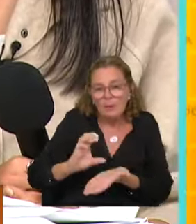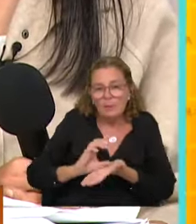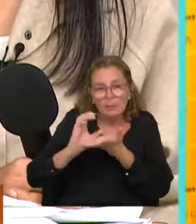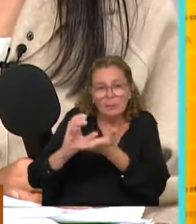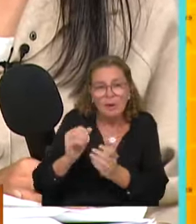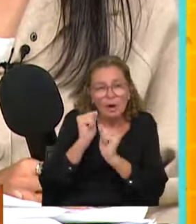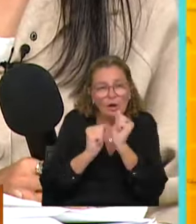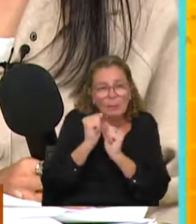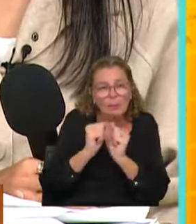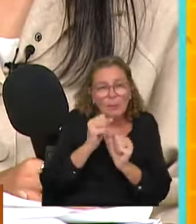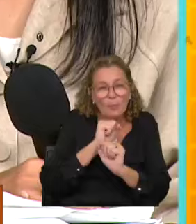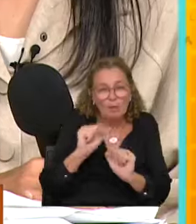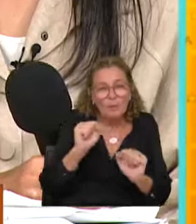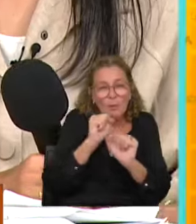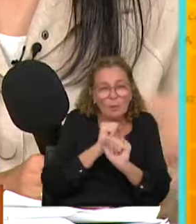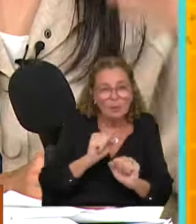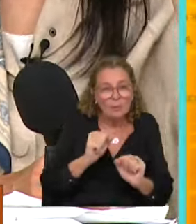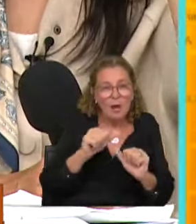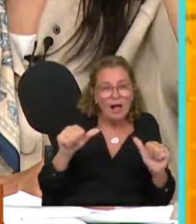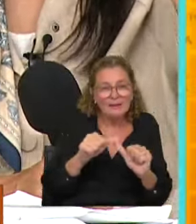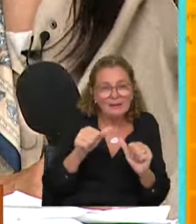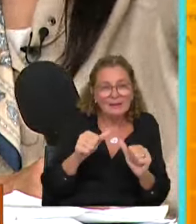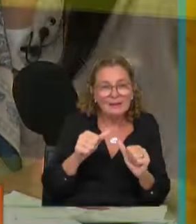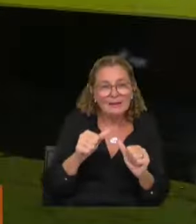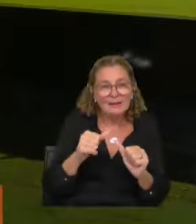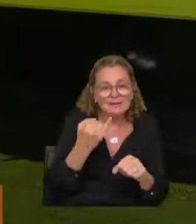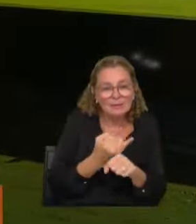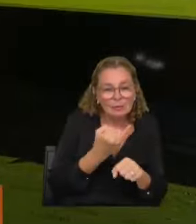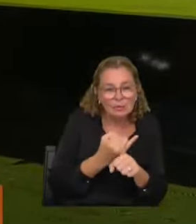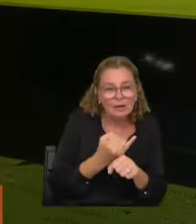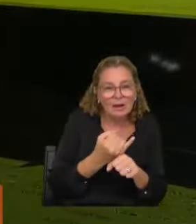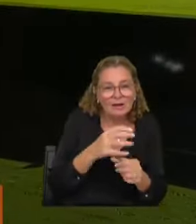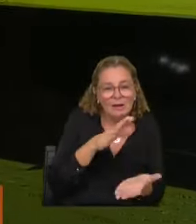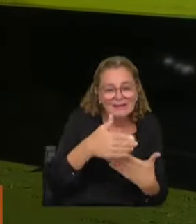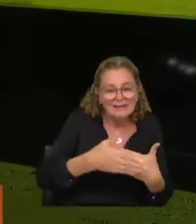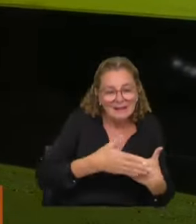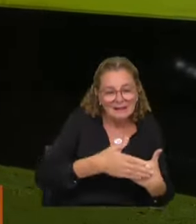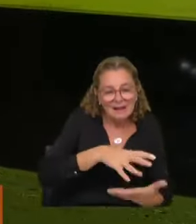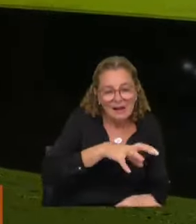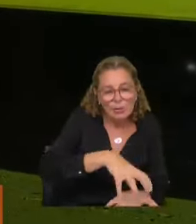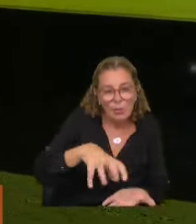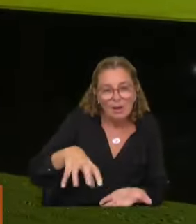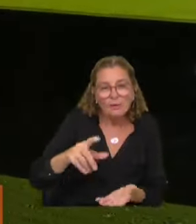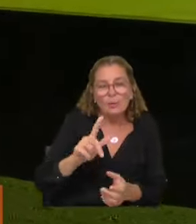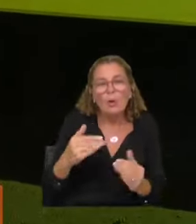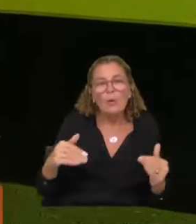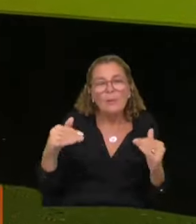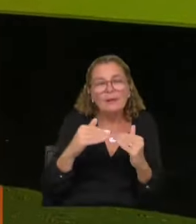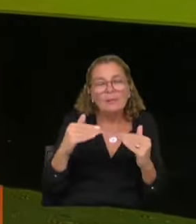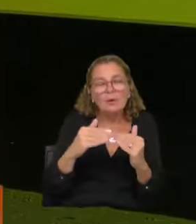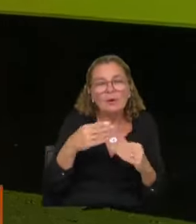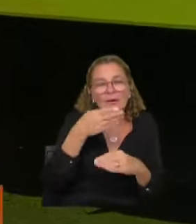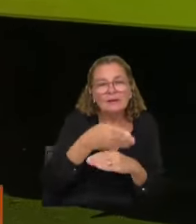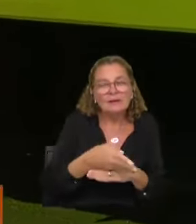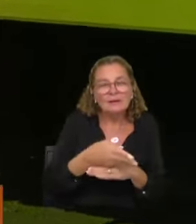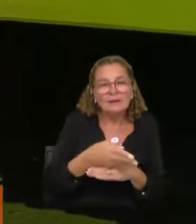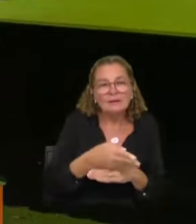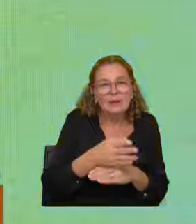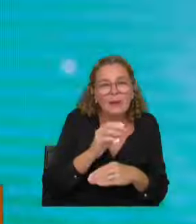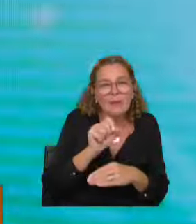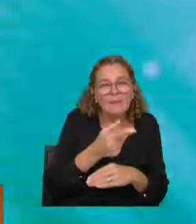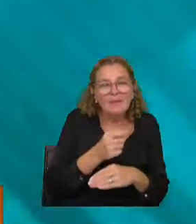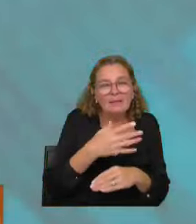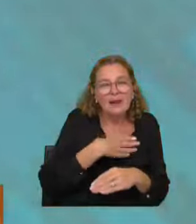económicas podemos generar este interinstitucional yaad en los territorios porque no es lo mismo asistir a un niño en Piedras Blancas